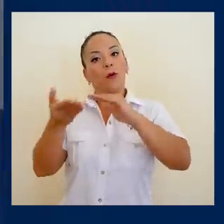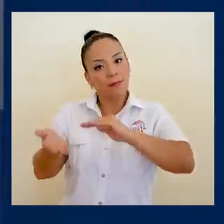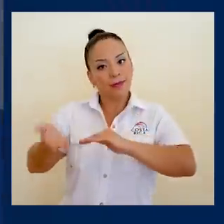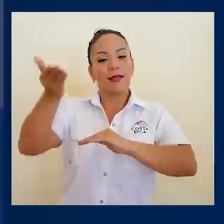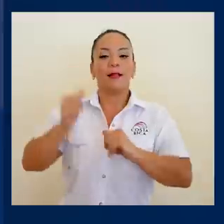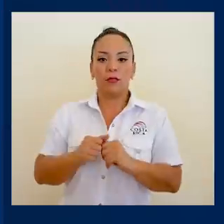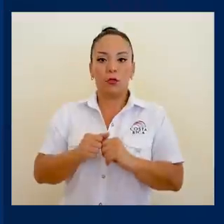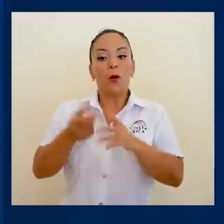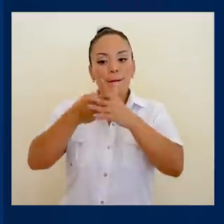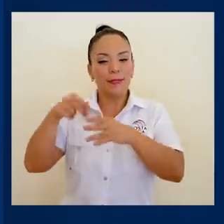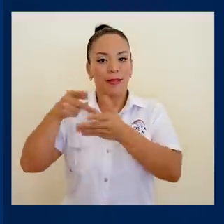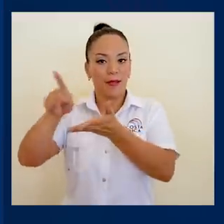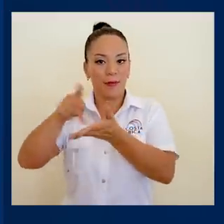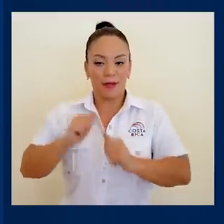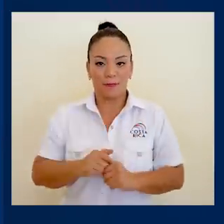cual tienen que empezar a pagar.